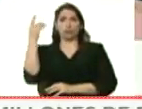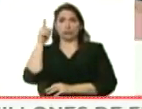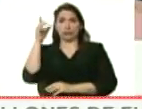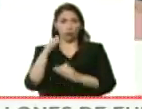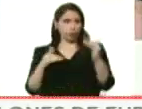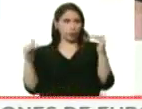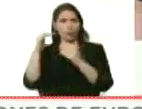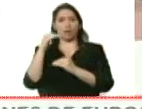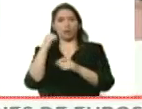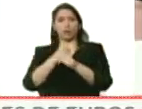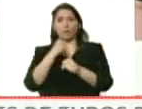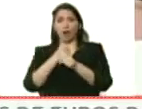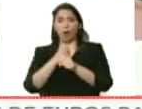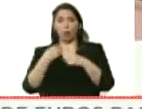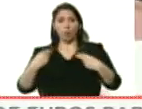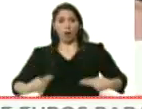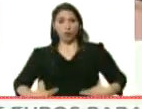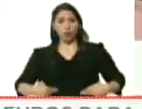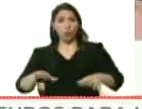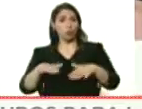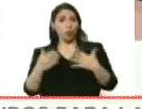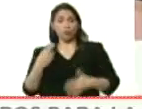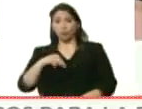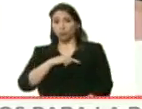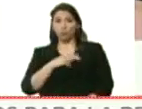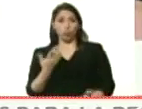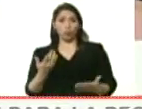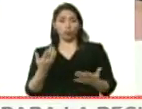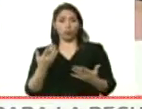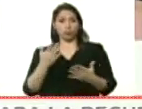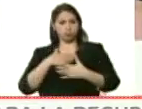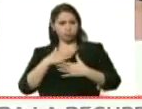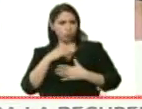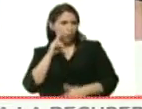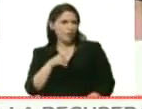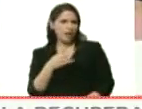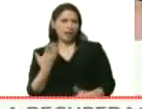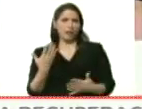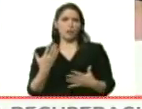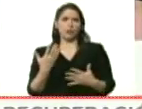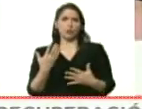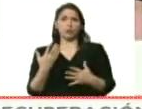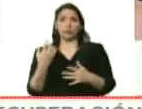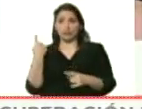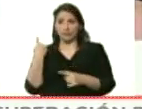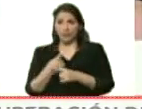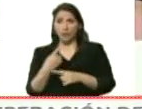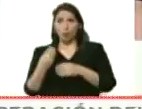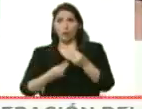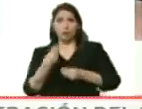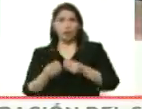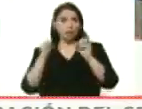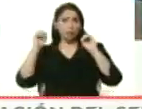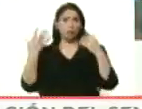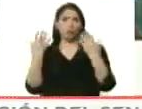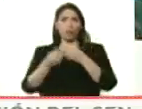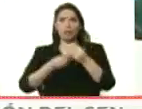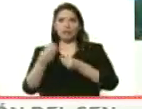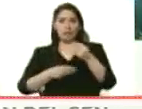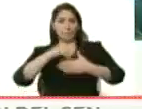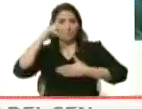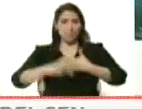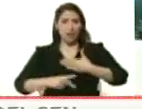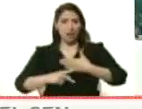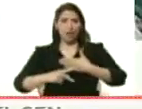que cuando no nos resultase a nosotros personalmente más gloria que la de haber trazado el plan